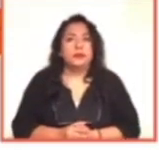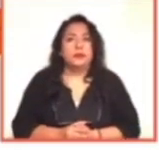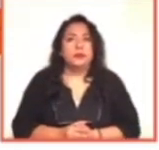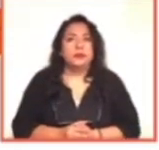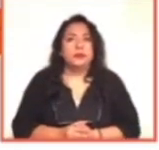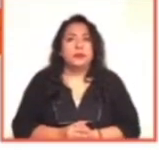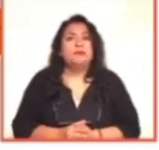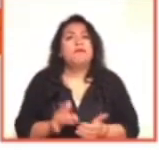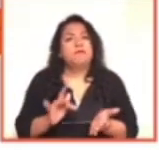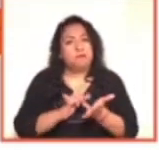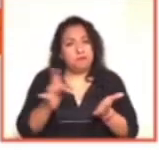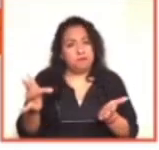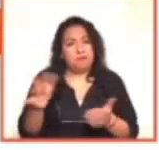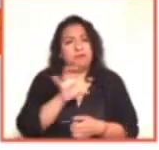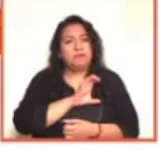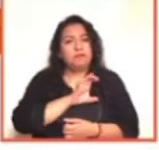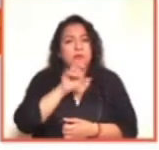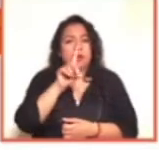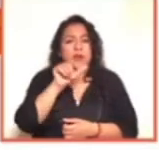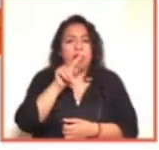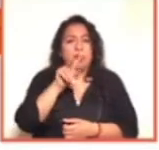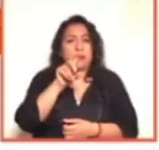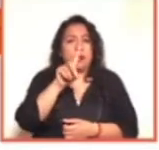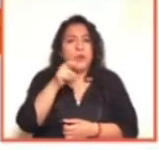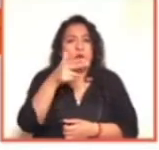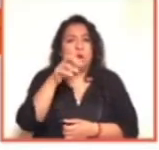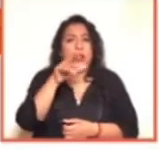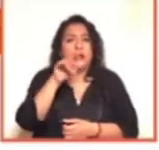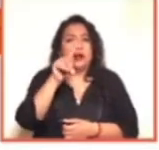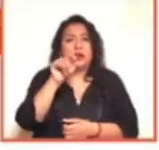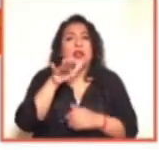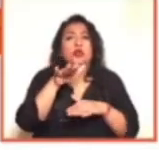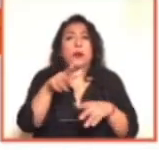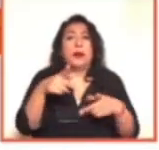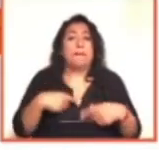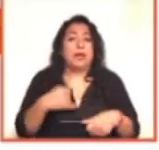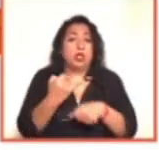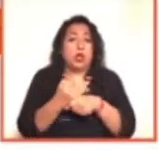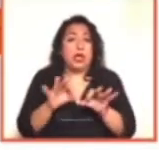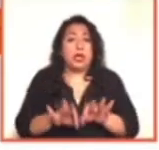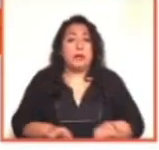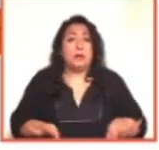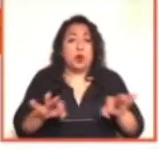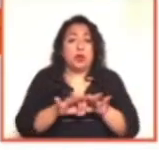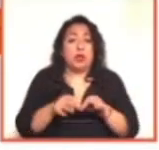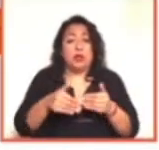Muchas gracias a nuestro querido David Huerta en torno a este gran personaje que a lo largo de este año